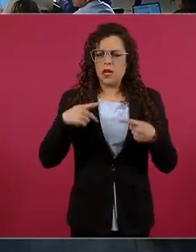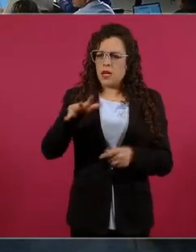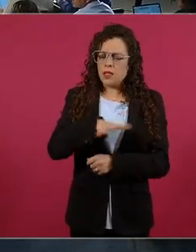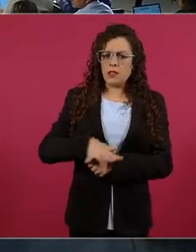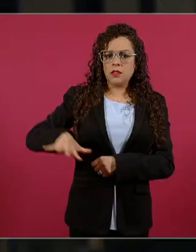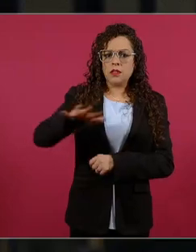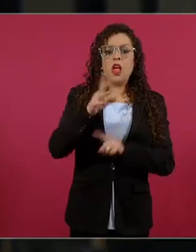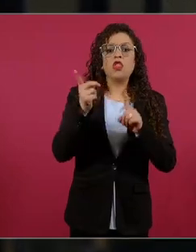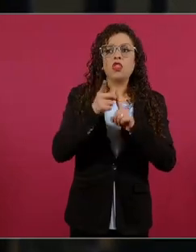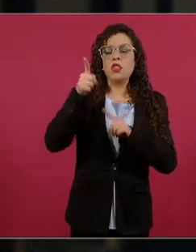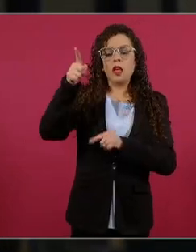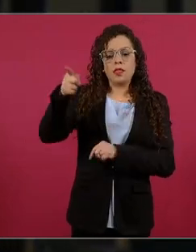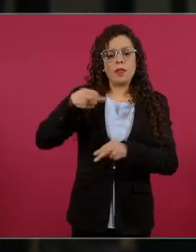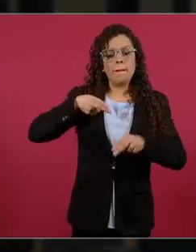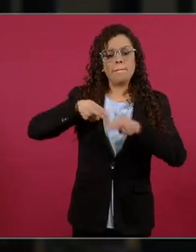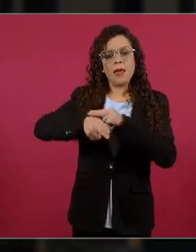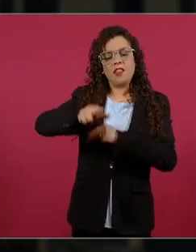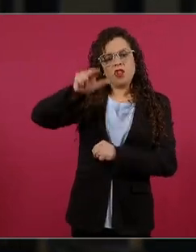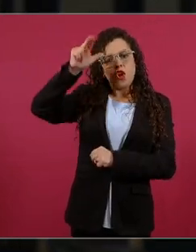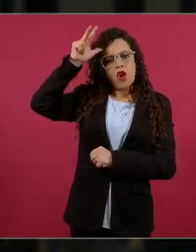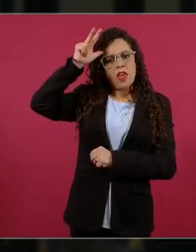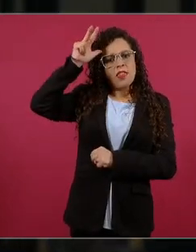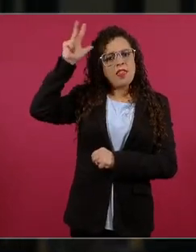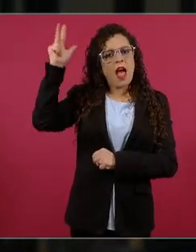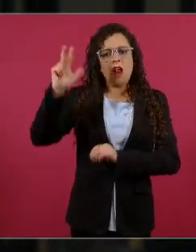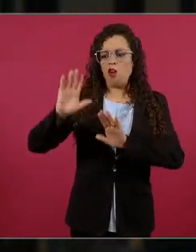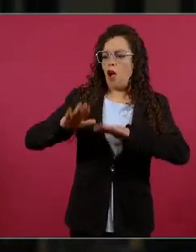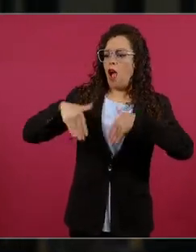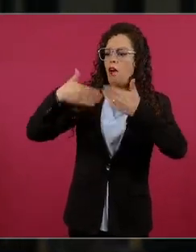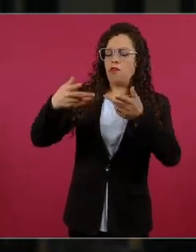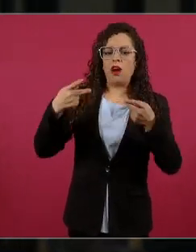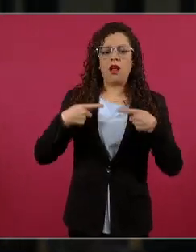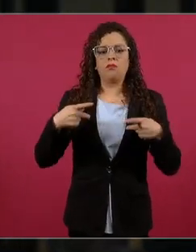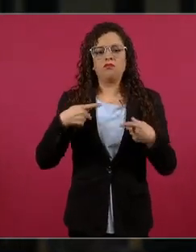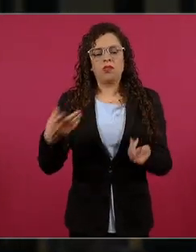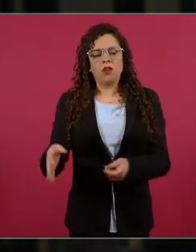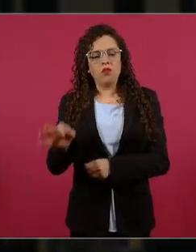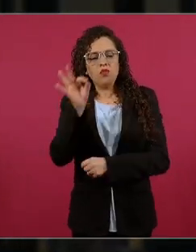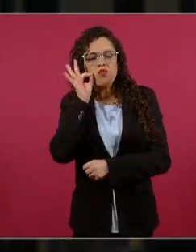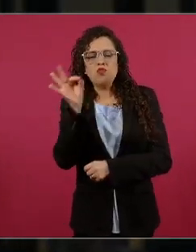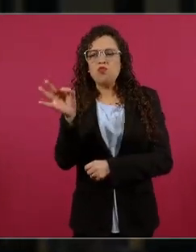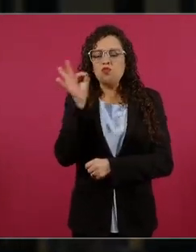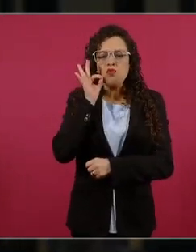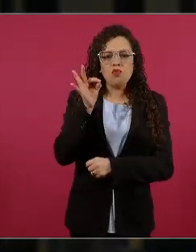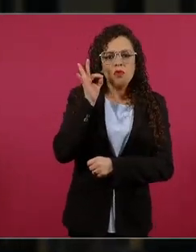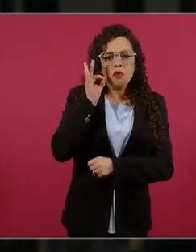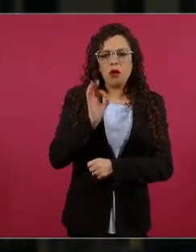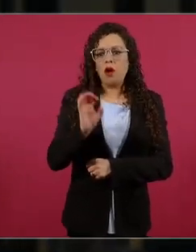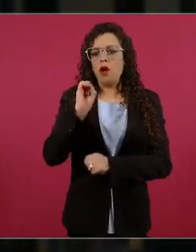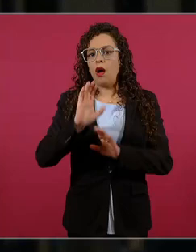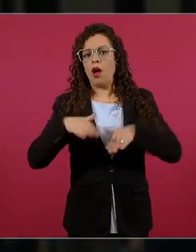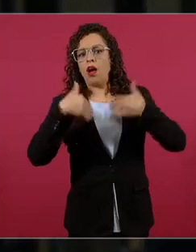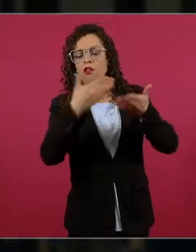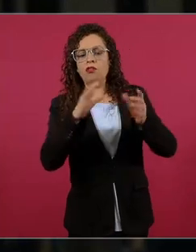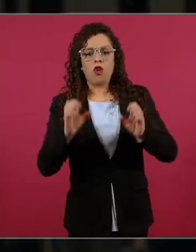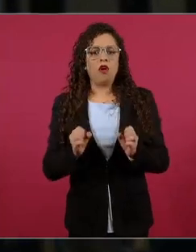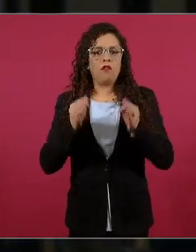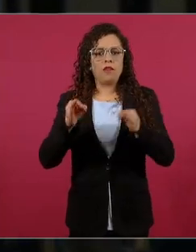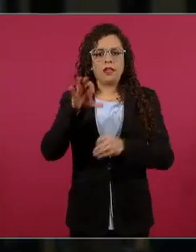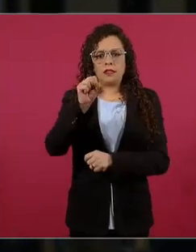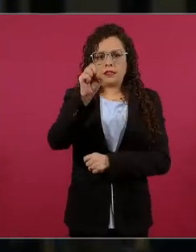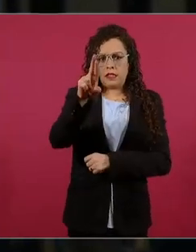Hidalgo, donde está el metro Hidalgo, lo están haciendo también afuera de Relaciones Exteriores,